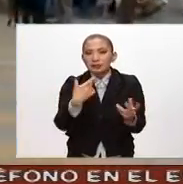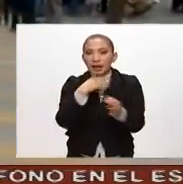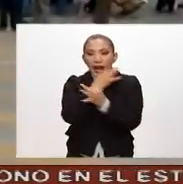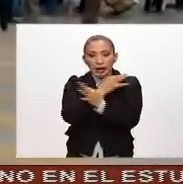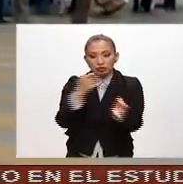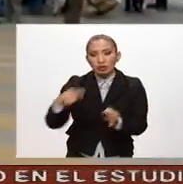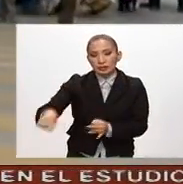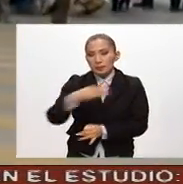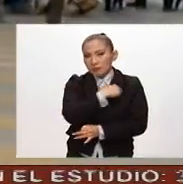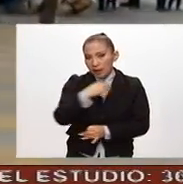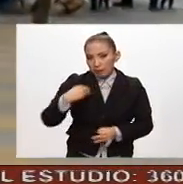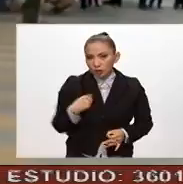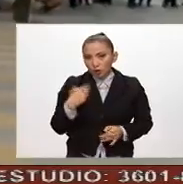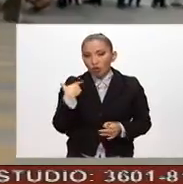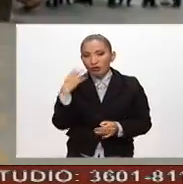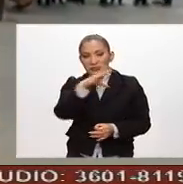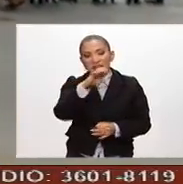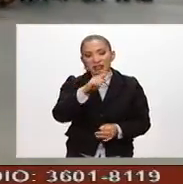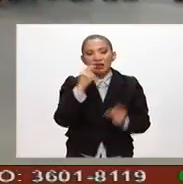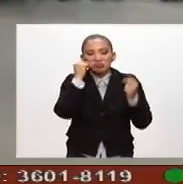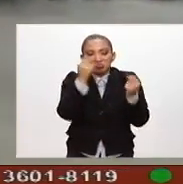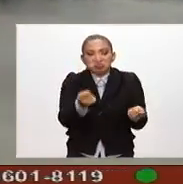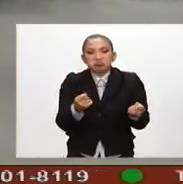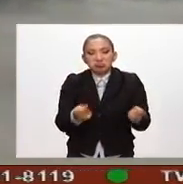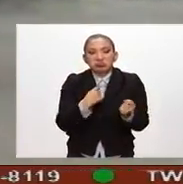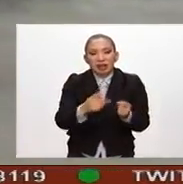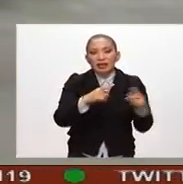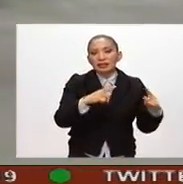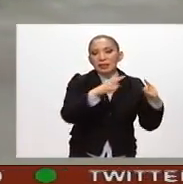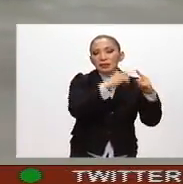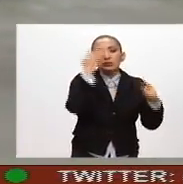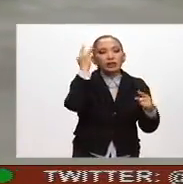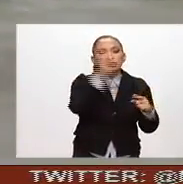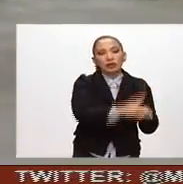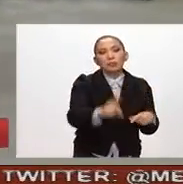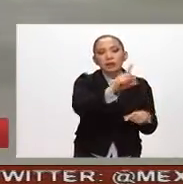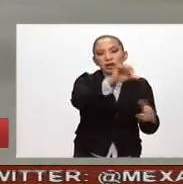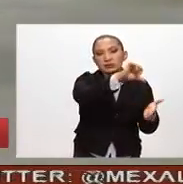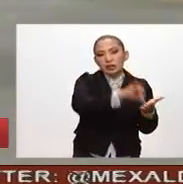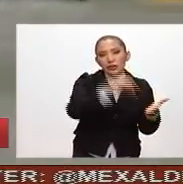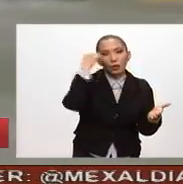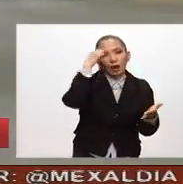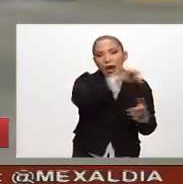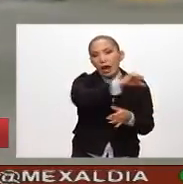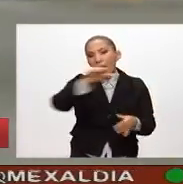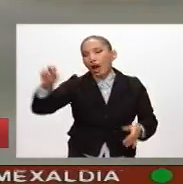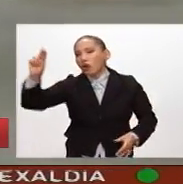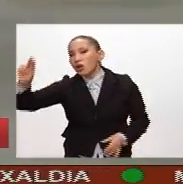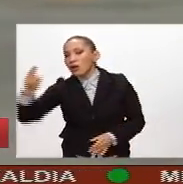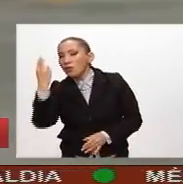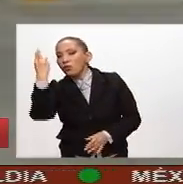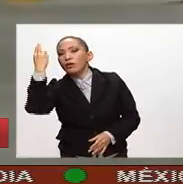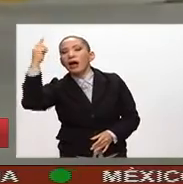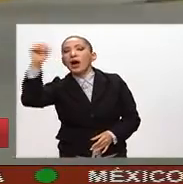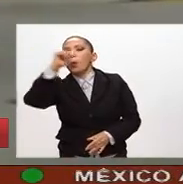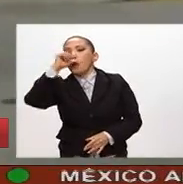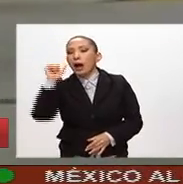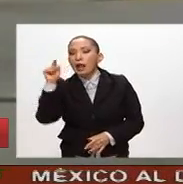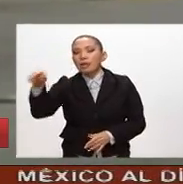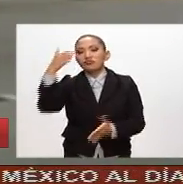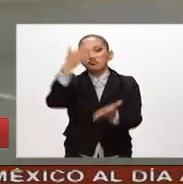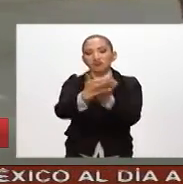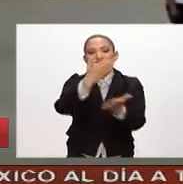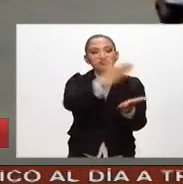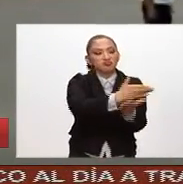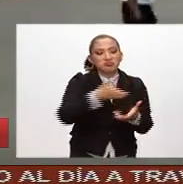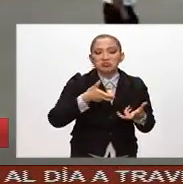anuncio, integrantes de la coordinadora marcharon del Templo del Santo Domingo en el centro de Oaxaca a la Universidad Autónoma Benito Juárez. Los bloqueos